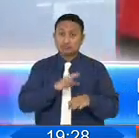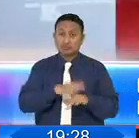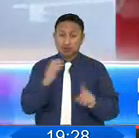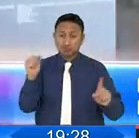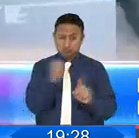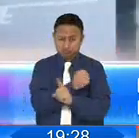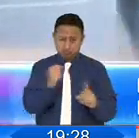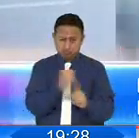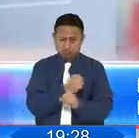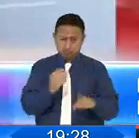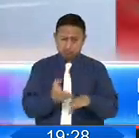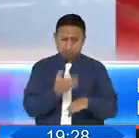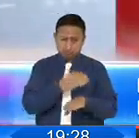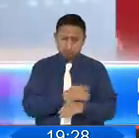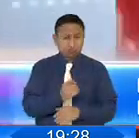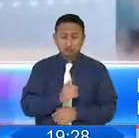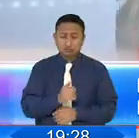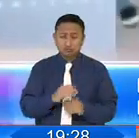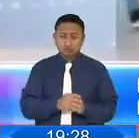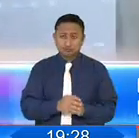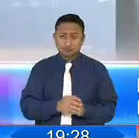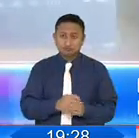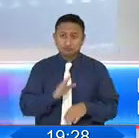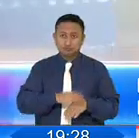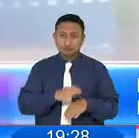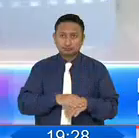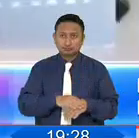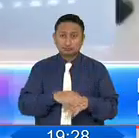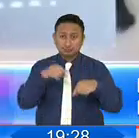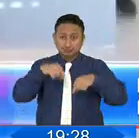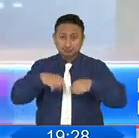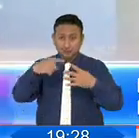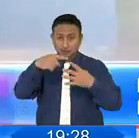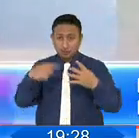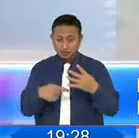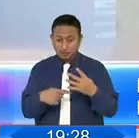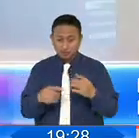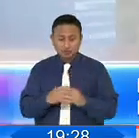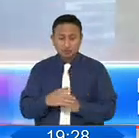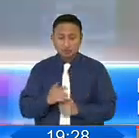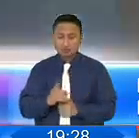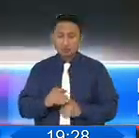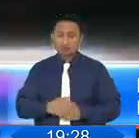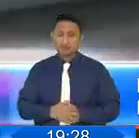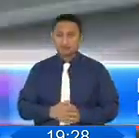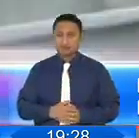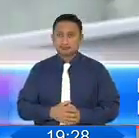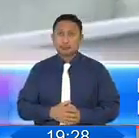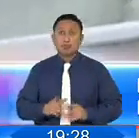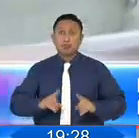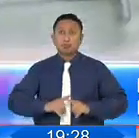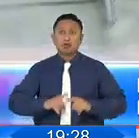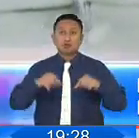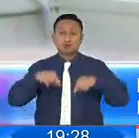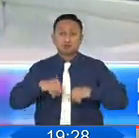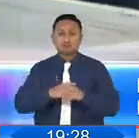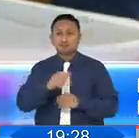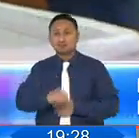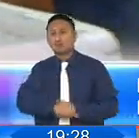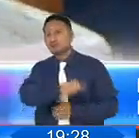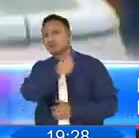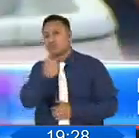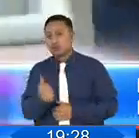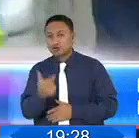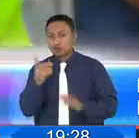como se planteó inicialmente, porque no reunía las condiciones suficientes, pero se dio paso a otra